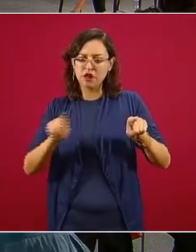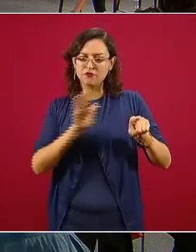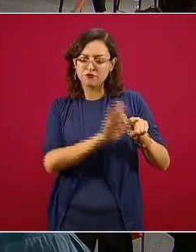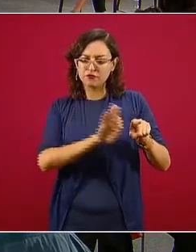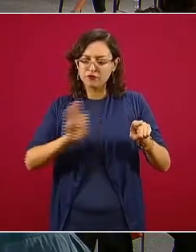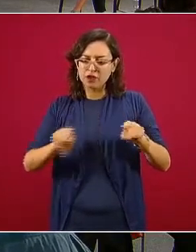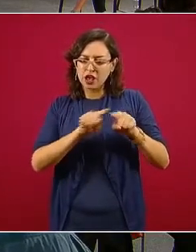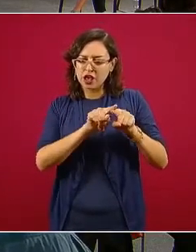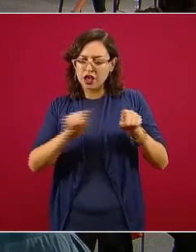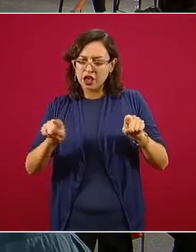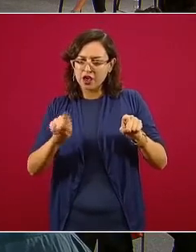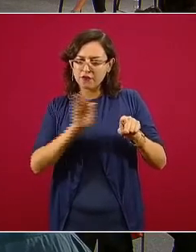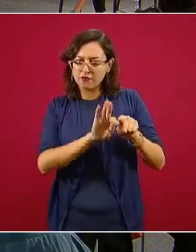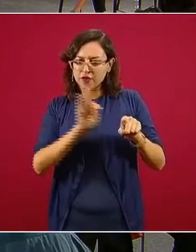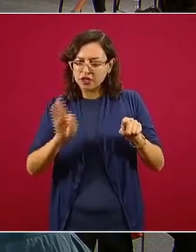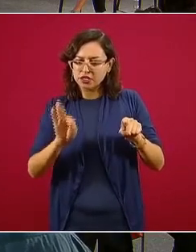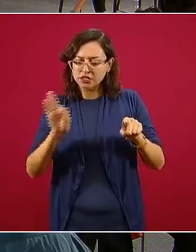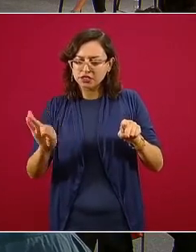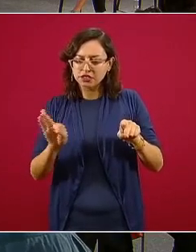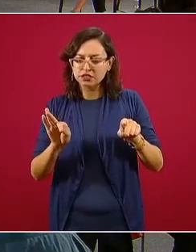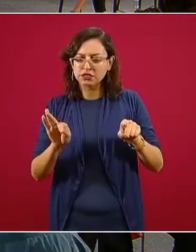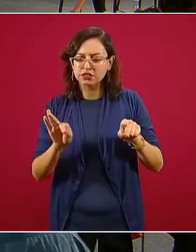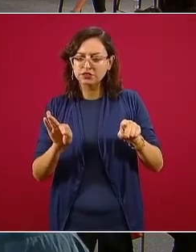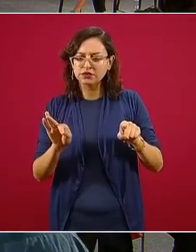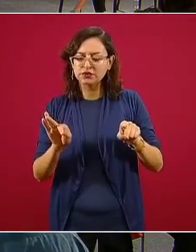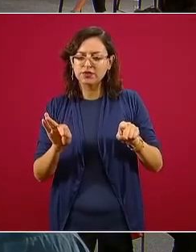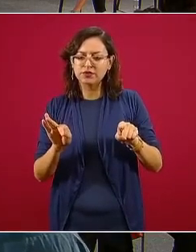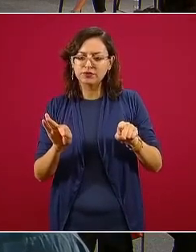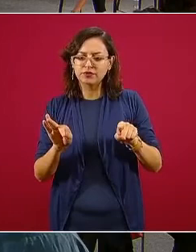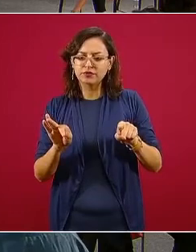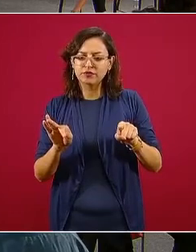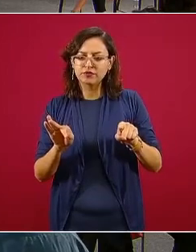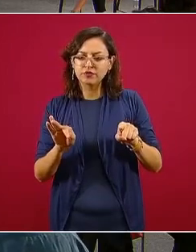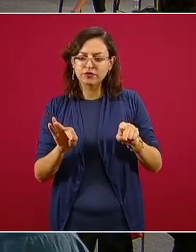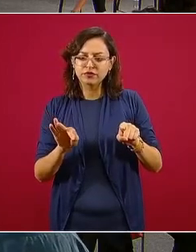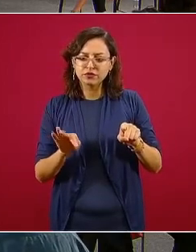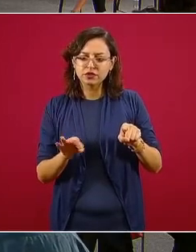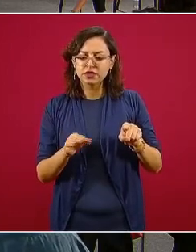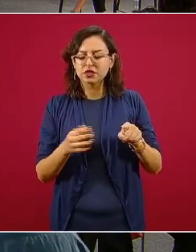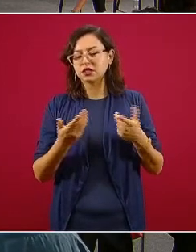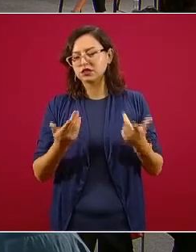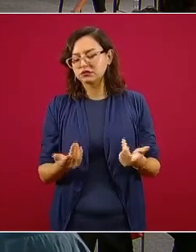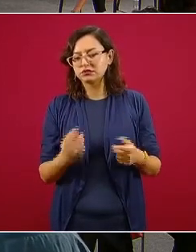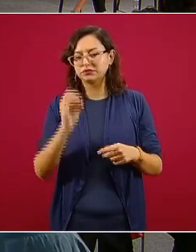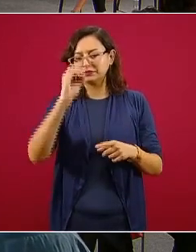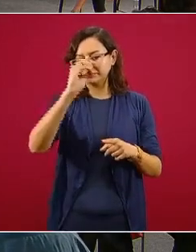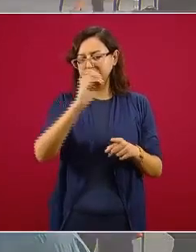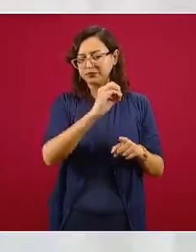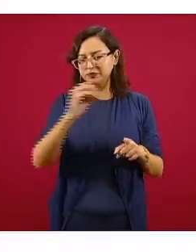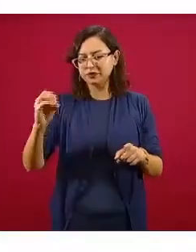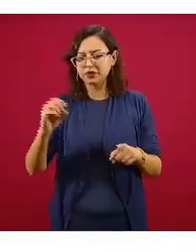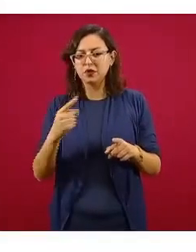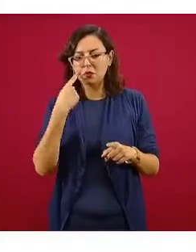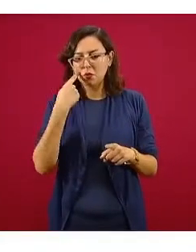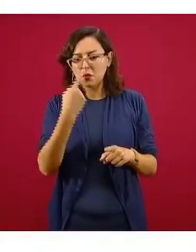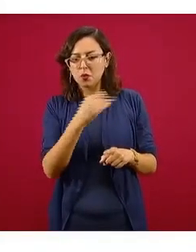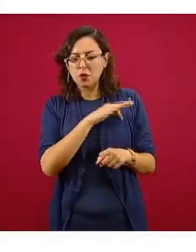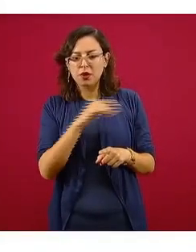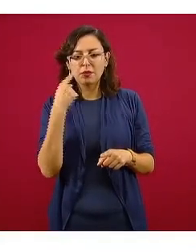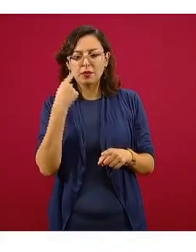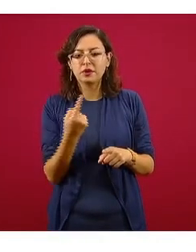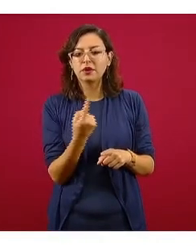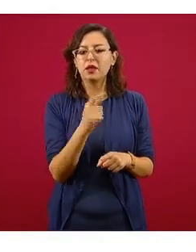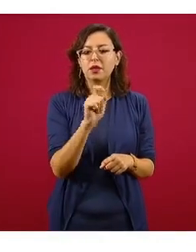fechas, y las fechas están presentadas con un punto decimal. Vean ustedes la primera para que la ubiquen,